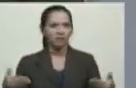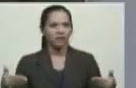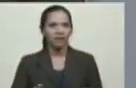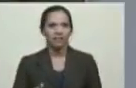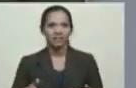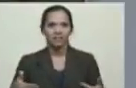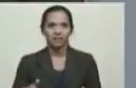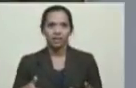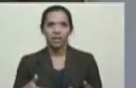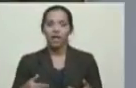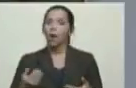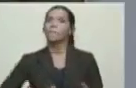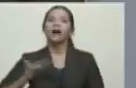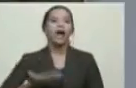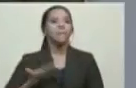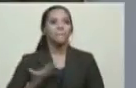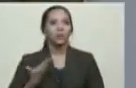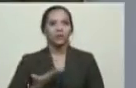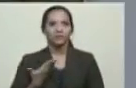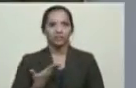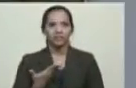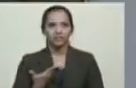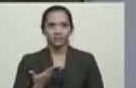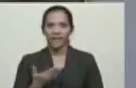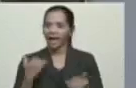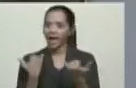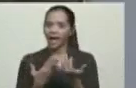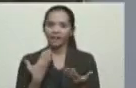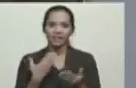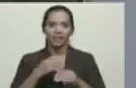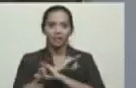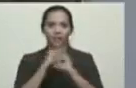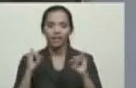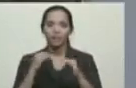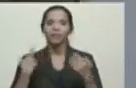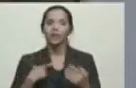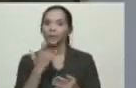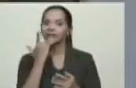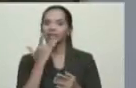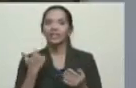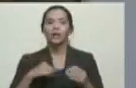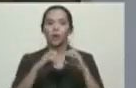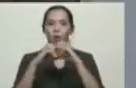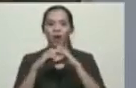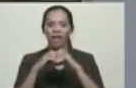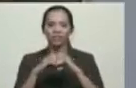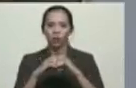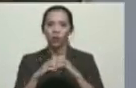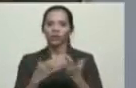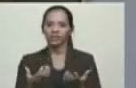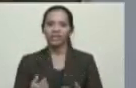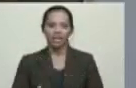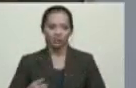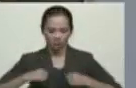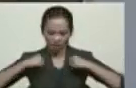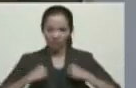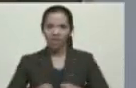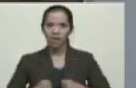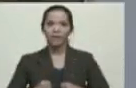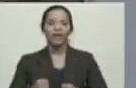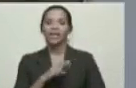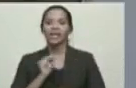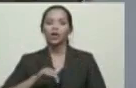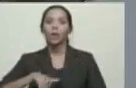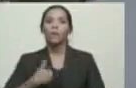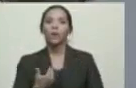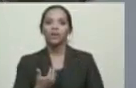Resistir es lo más importante. Hay que resistir hasta el fin porque tenemos esta dignidad y tenemos ese corazón de metal que nos mantiene firmes y que no